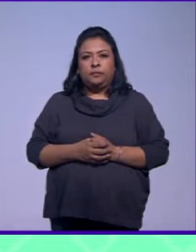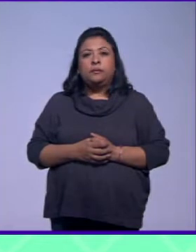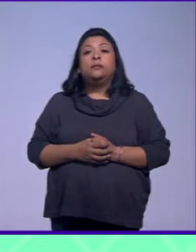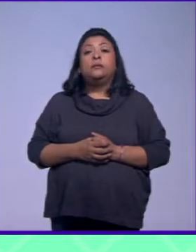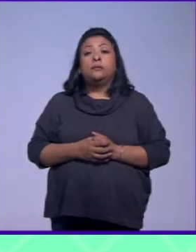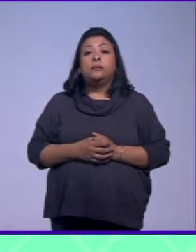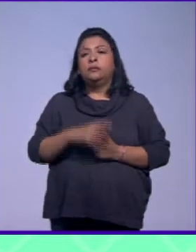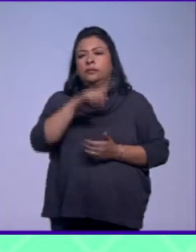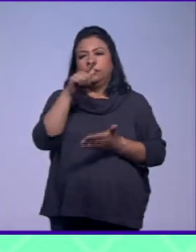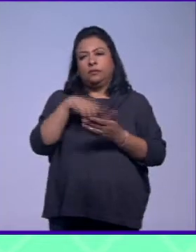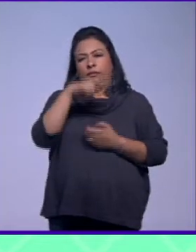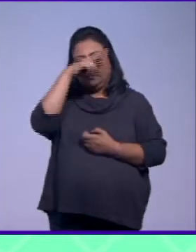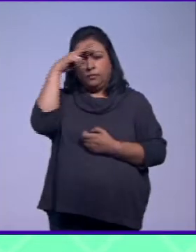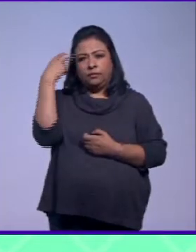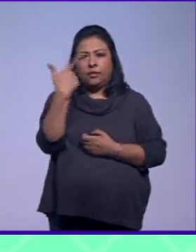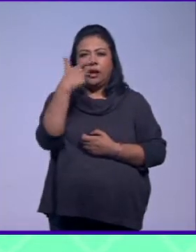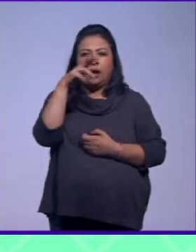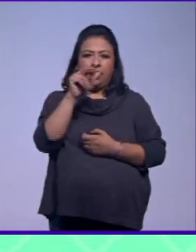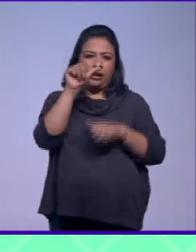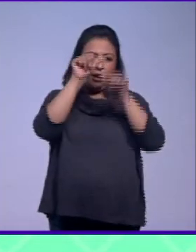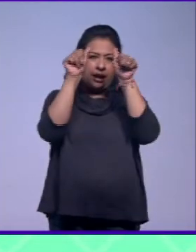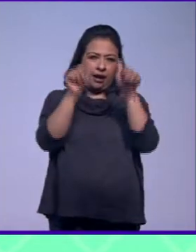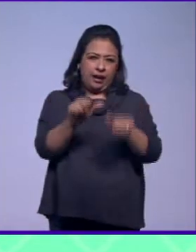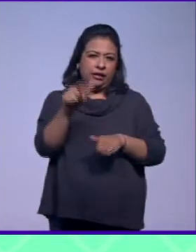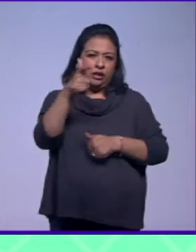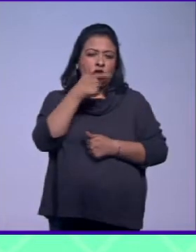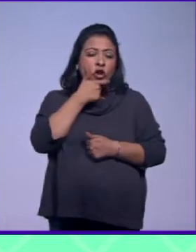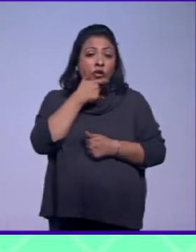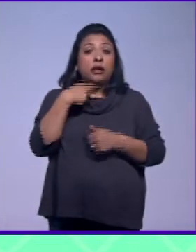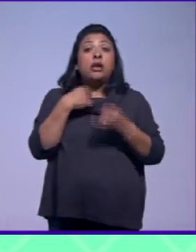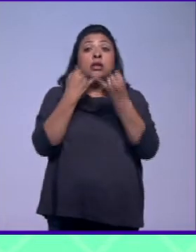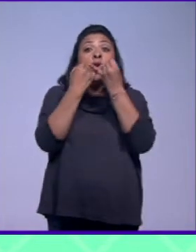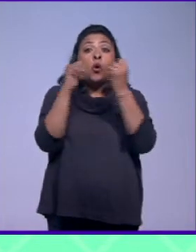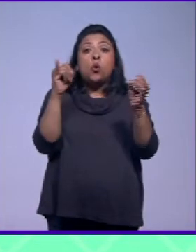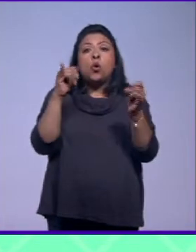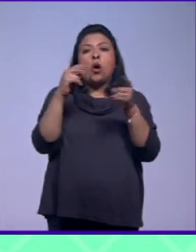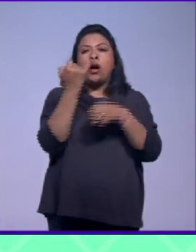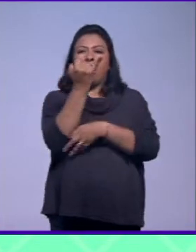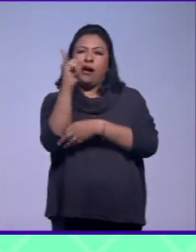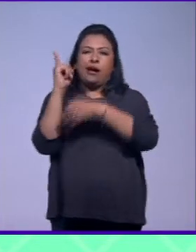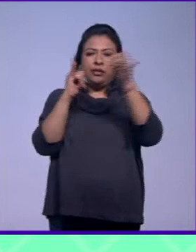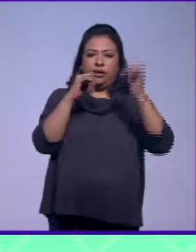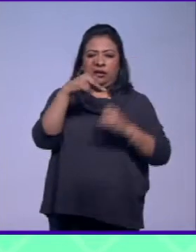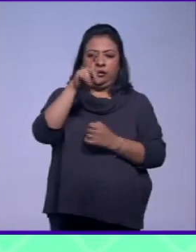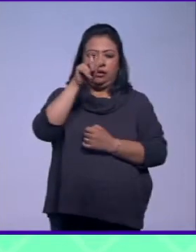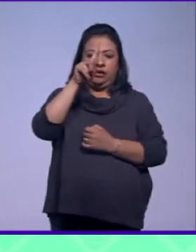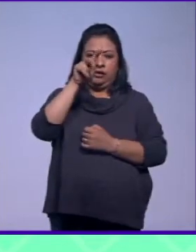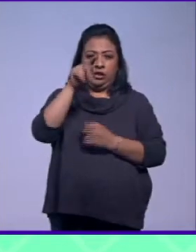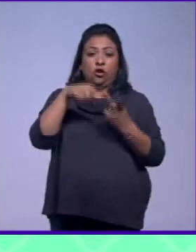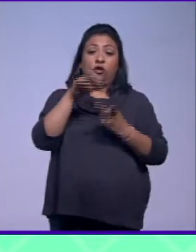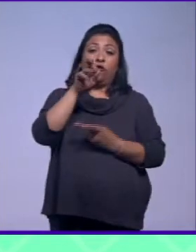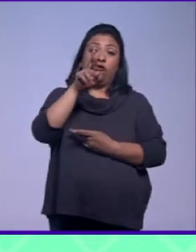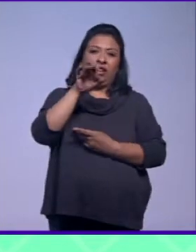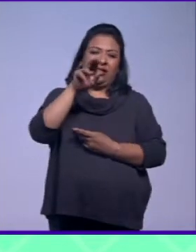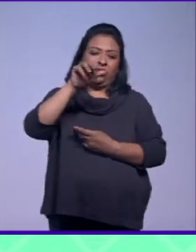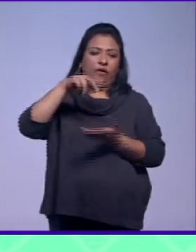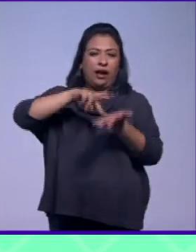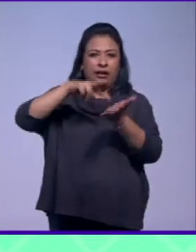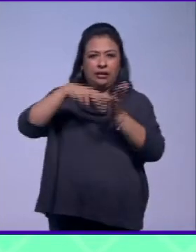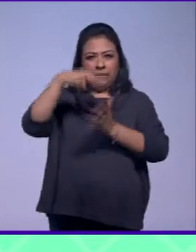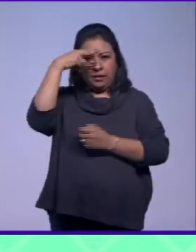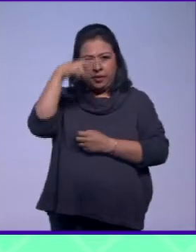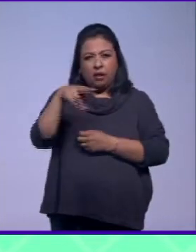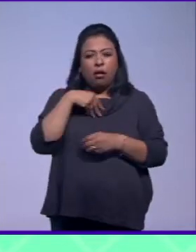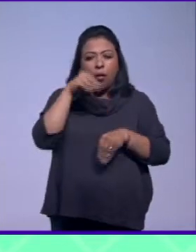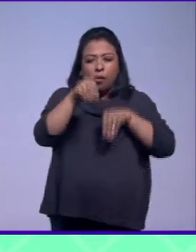el pabellón veraniego de la galería de arte serpentín de londres se inauguró en los jardines de kensington frayre escobedo arquitecta mexicana que